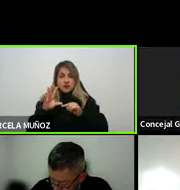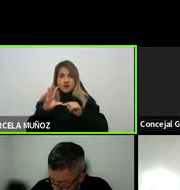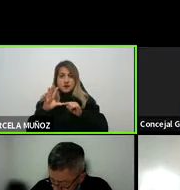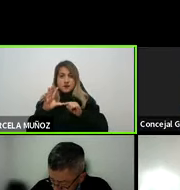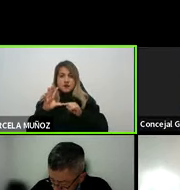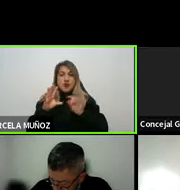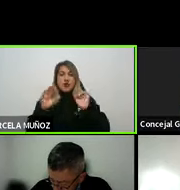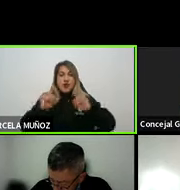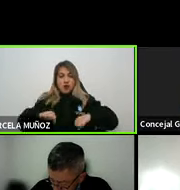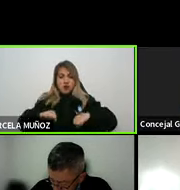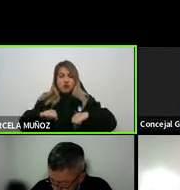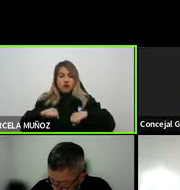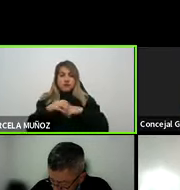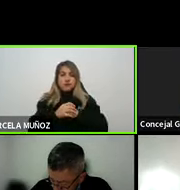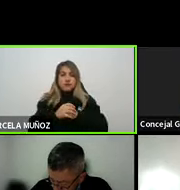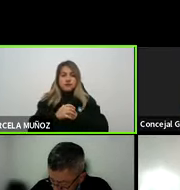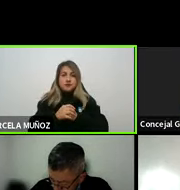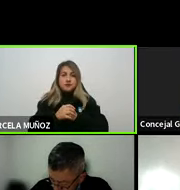Apruebo.